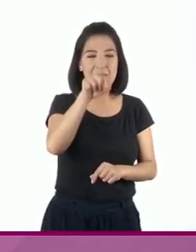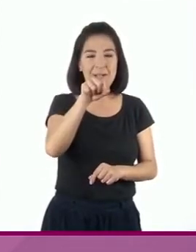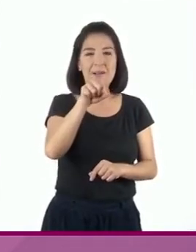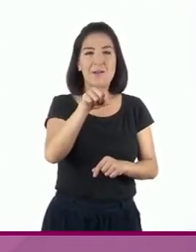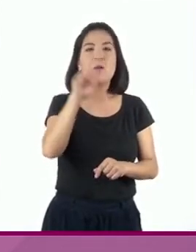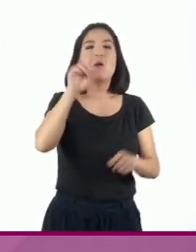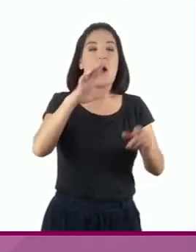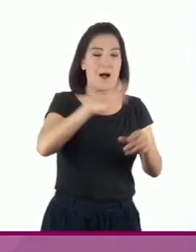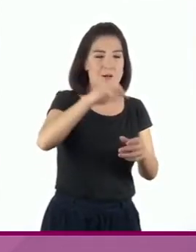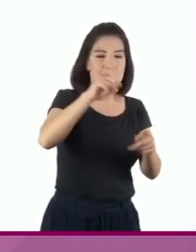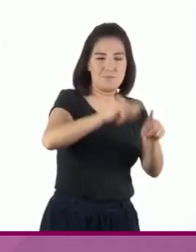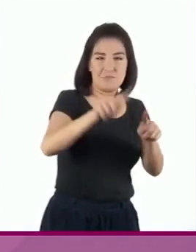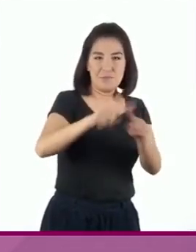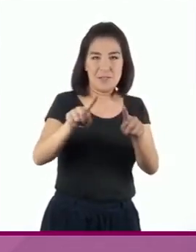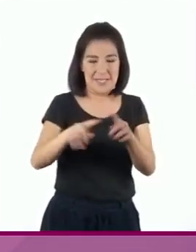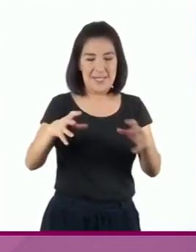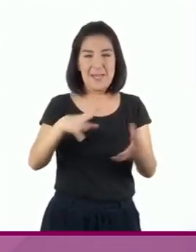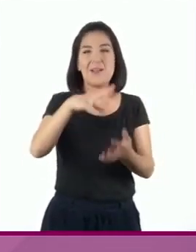sus descendientes.